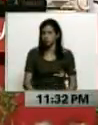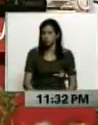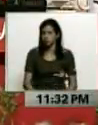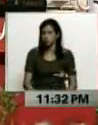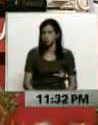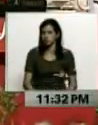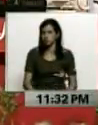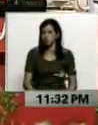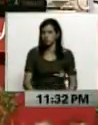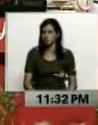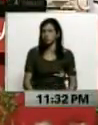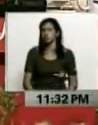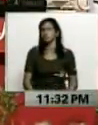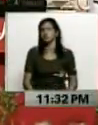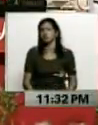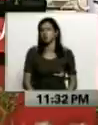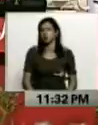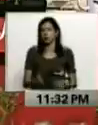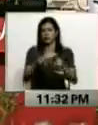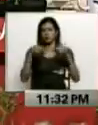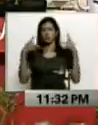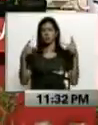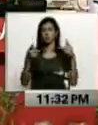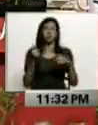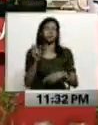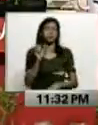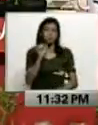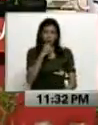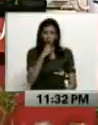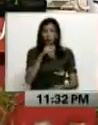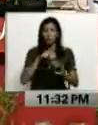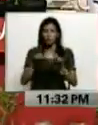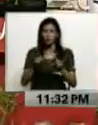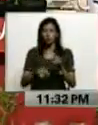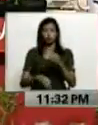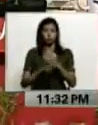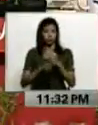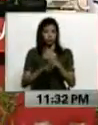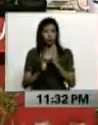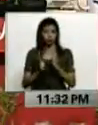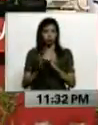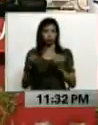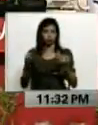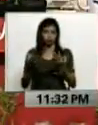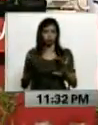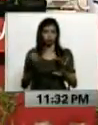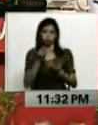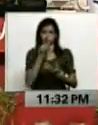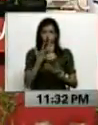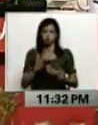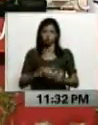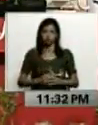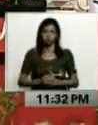vamos a ver esto aquí unos periódicos viejos pero que tienen